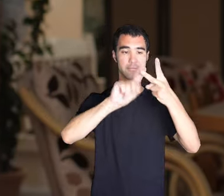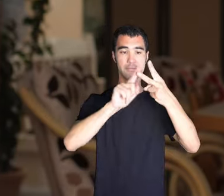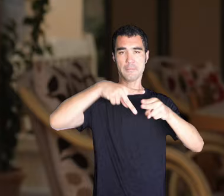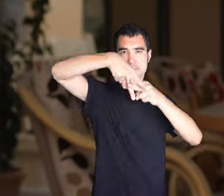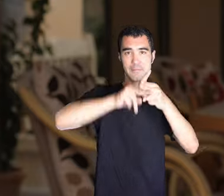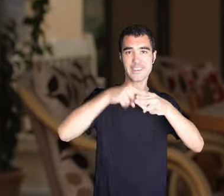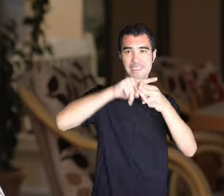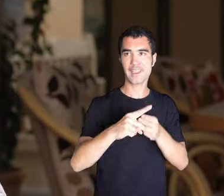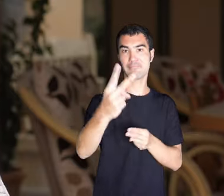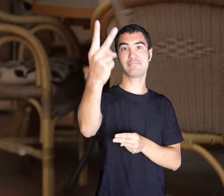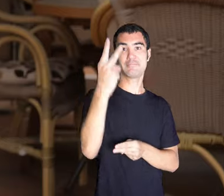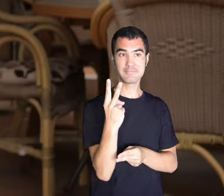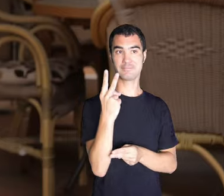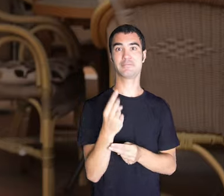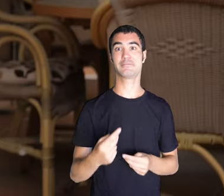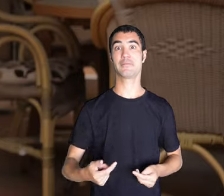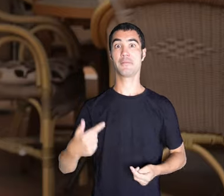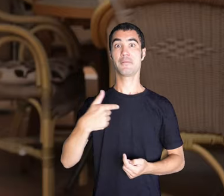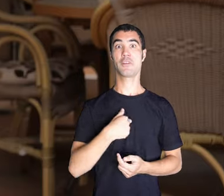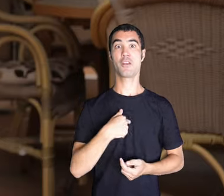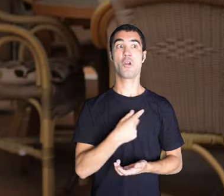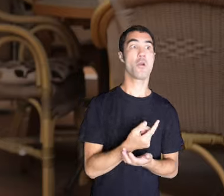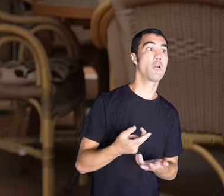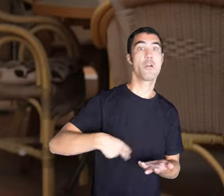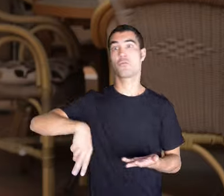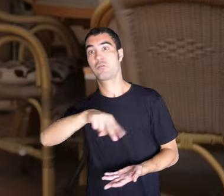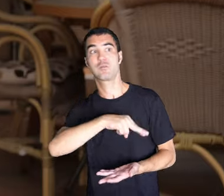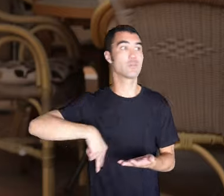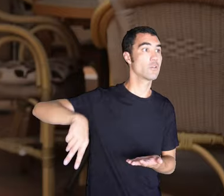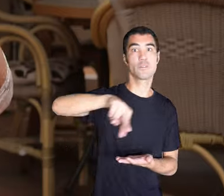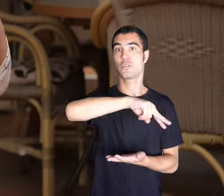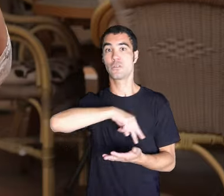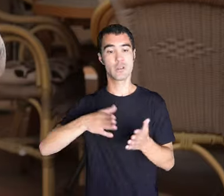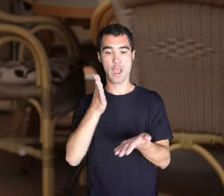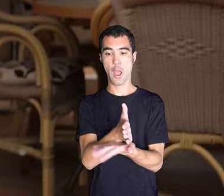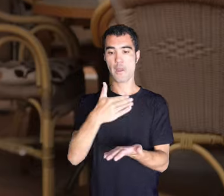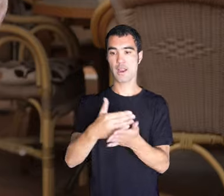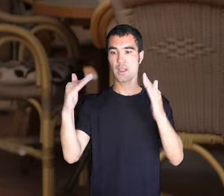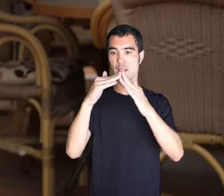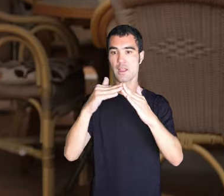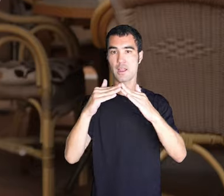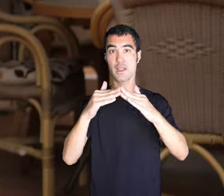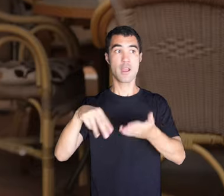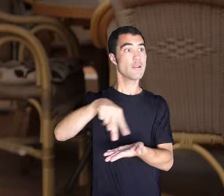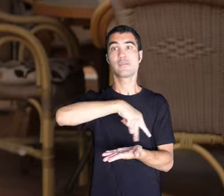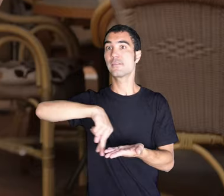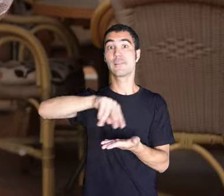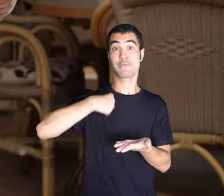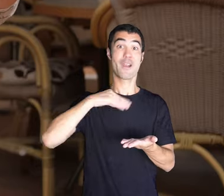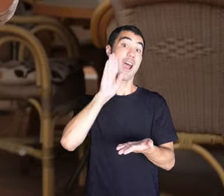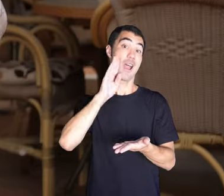mecánico, y yo dando vueltas en el apartamento encima justamente